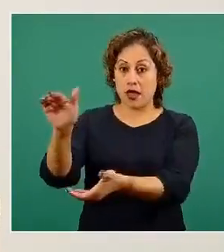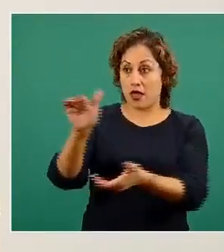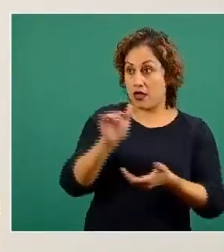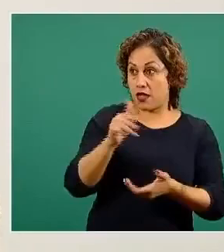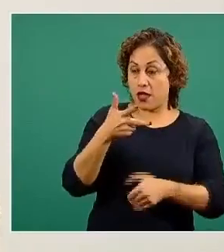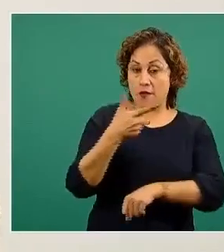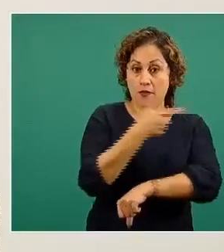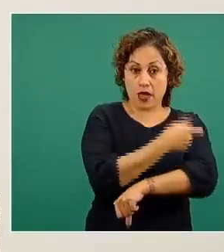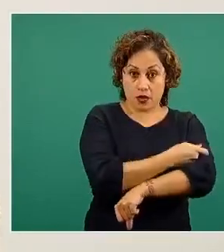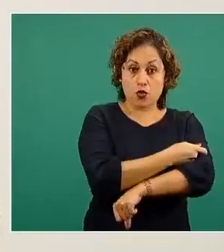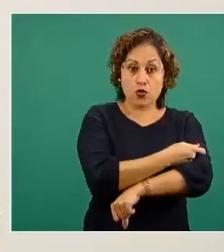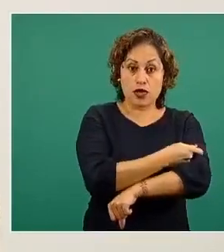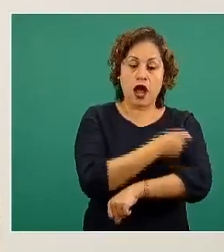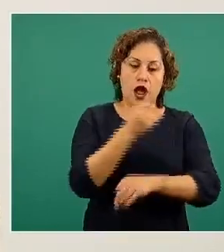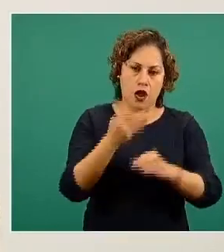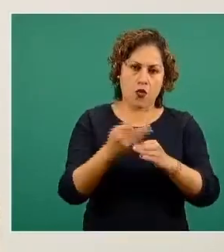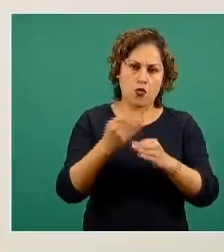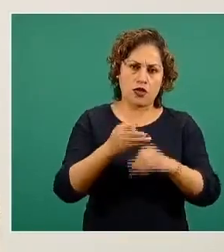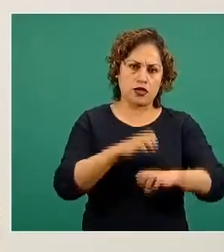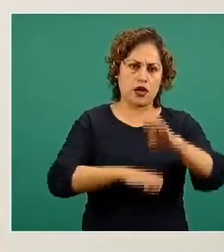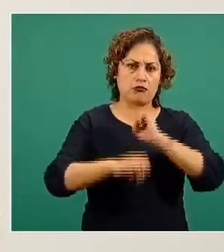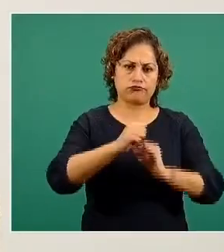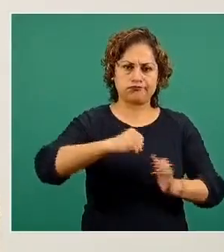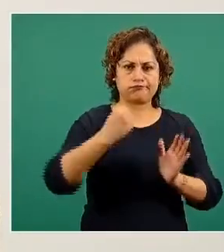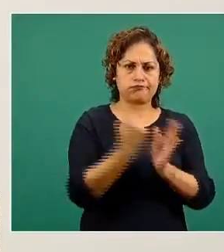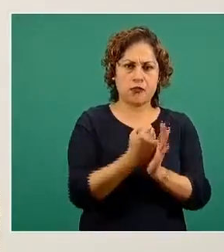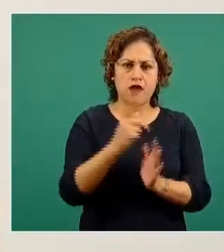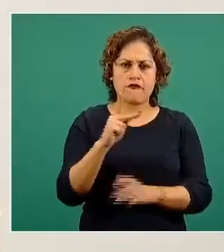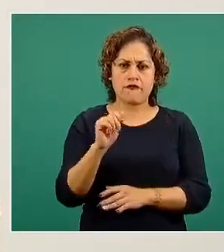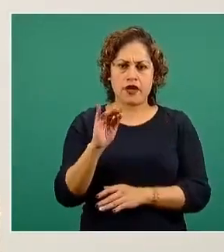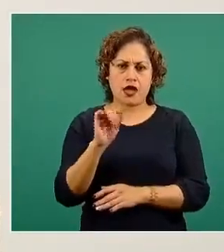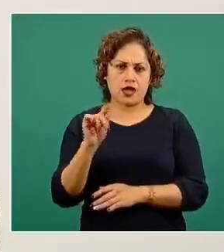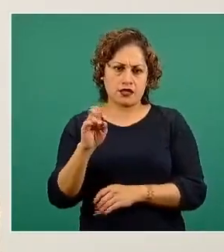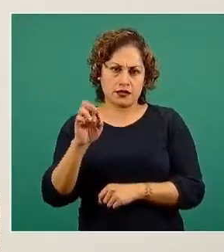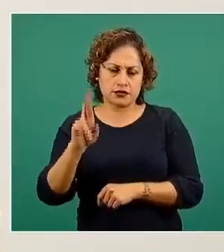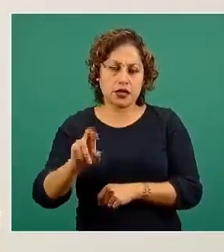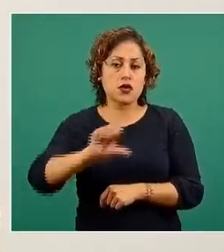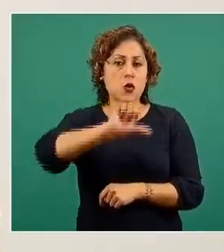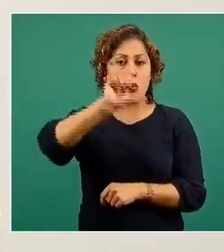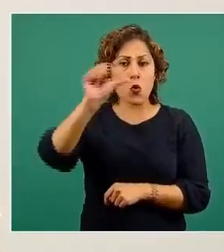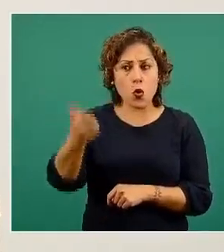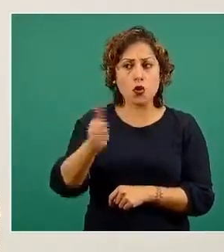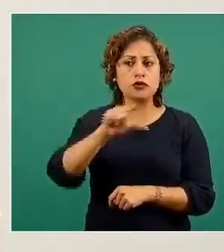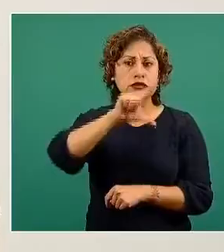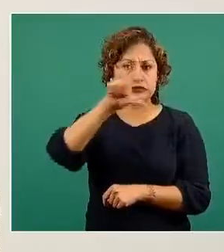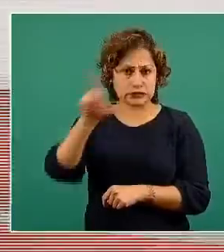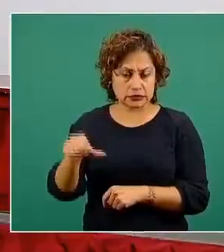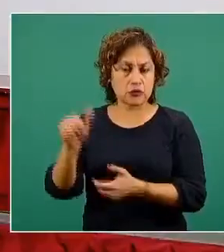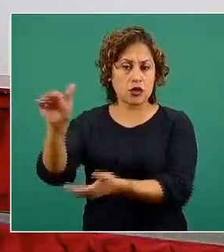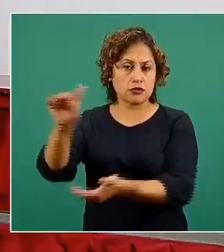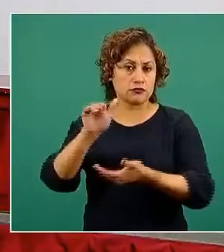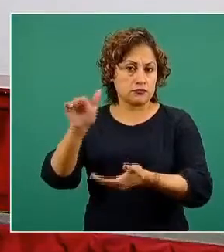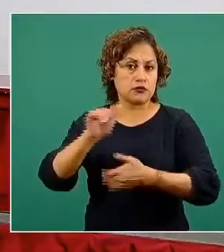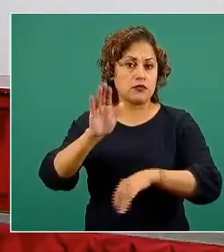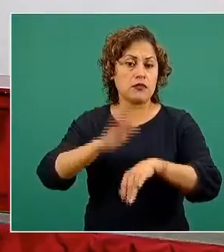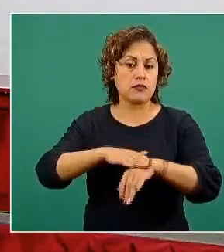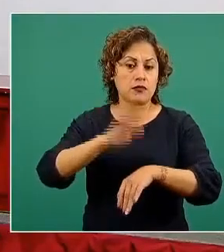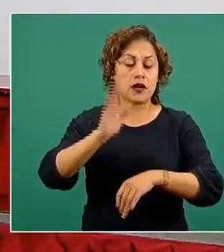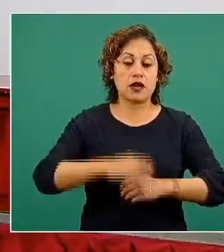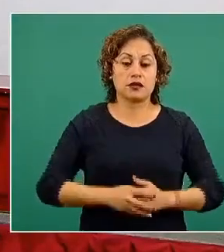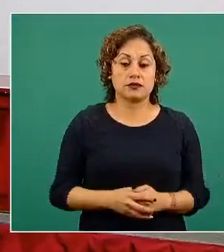vacunas, en este caso de Pfizer, y después con la disponibilidad que va a haber con otras vacunas. Está hoy nuestro